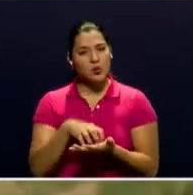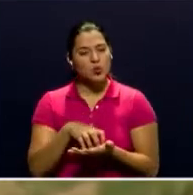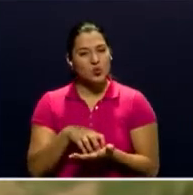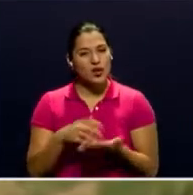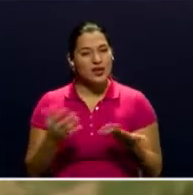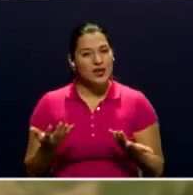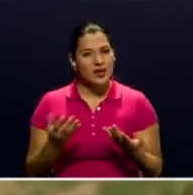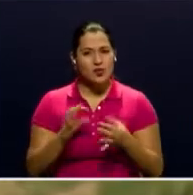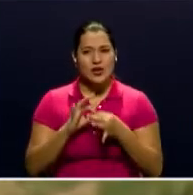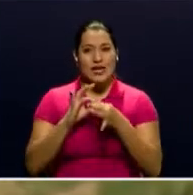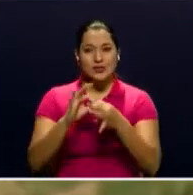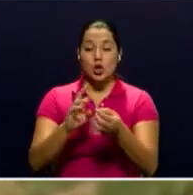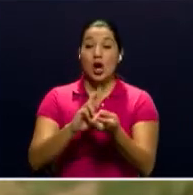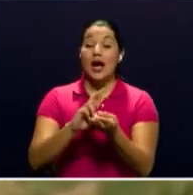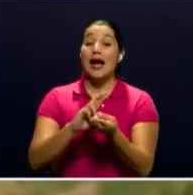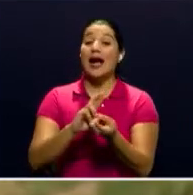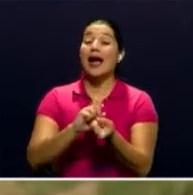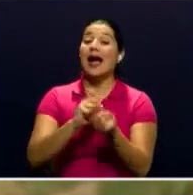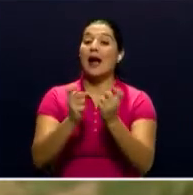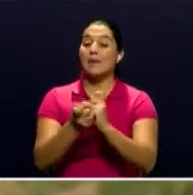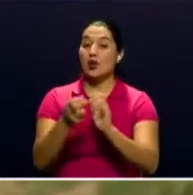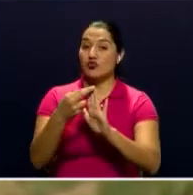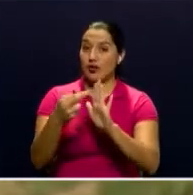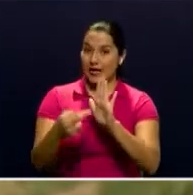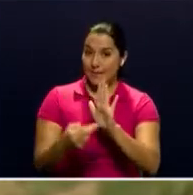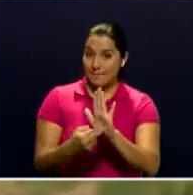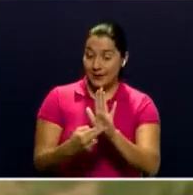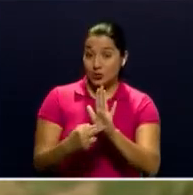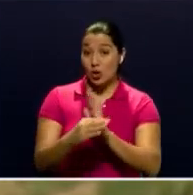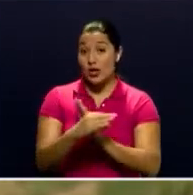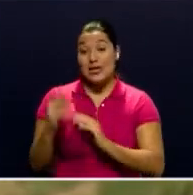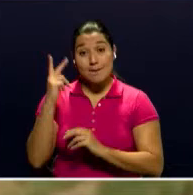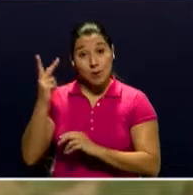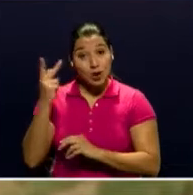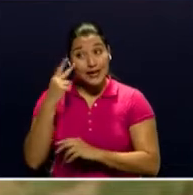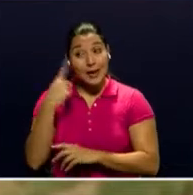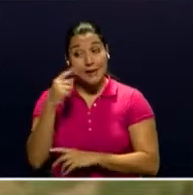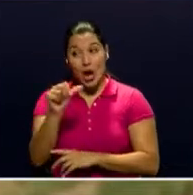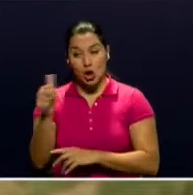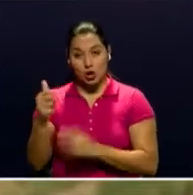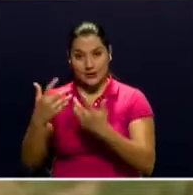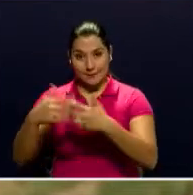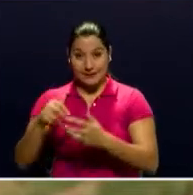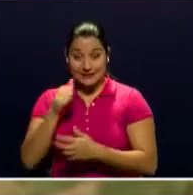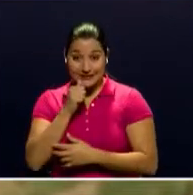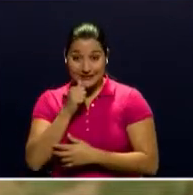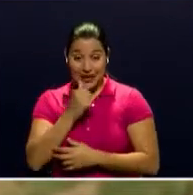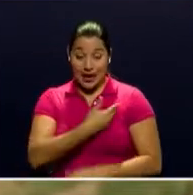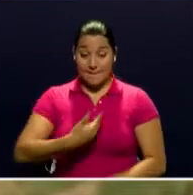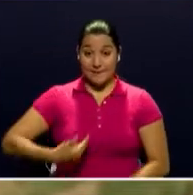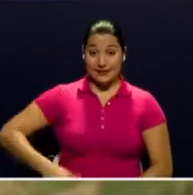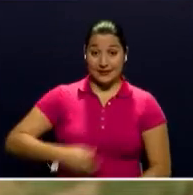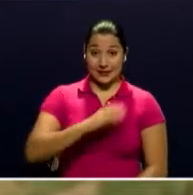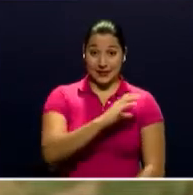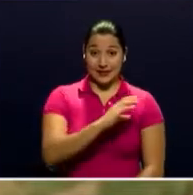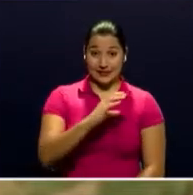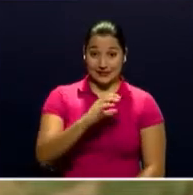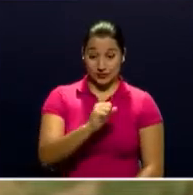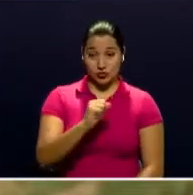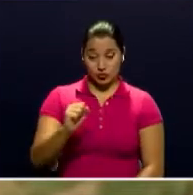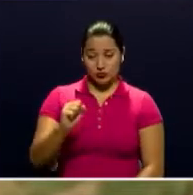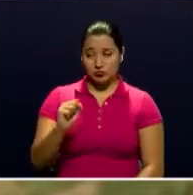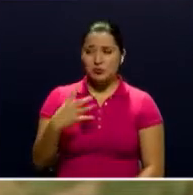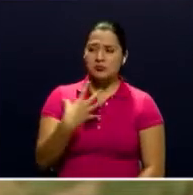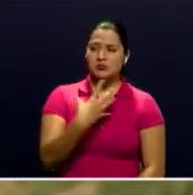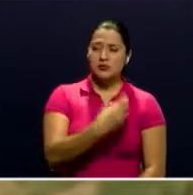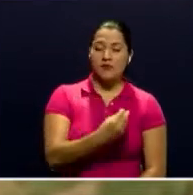la modificación del reglamento y la política de terceros. El presidente de la Junta Directiva de la Caja se fue con el compromiso de convocarlo en